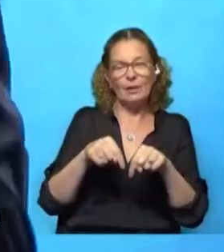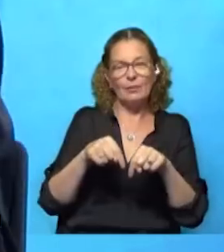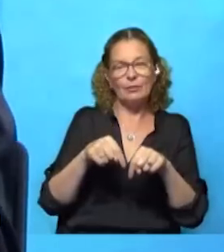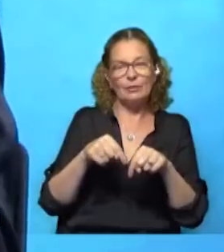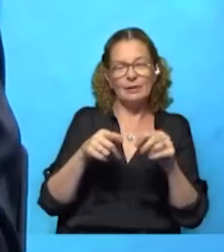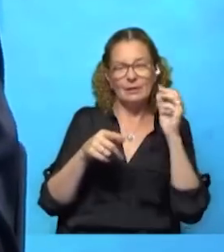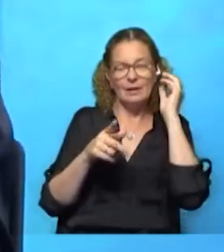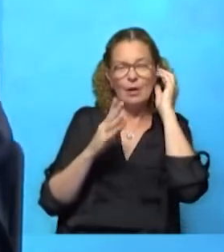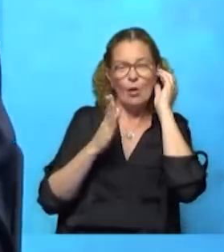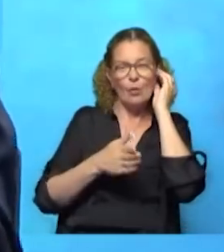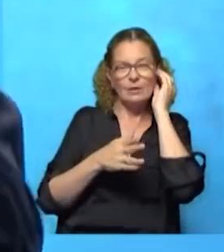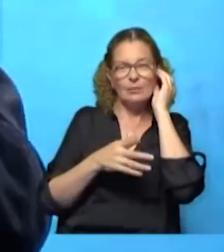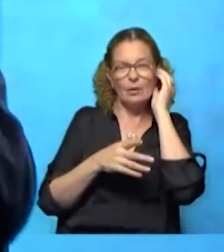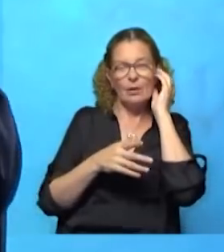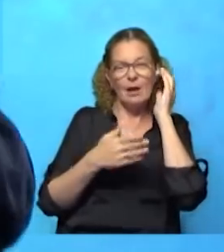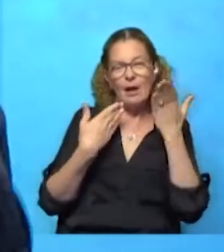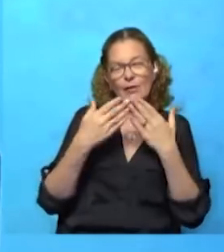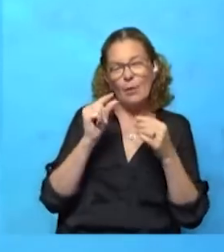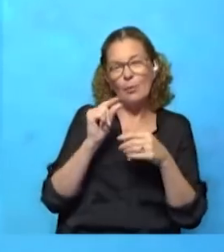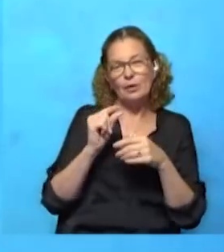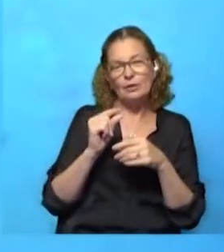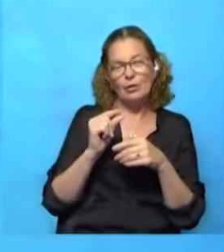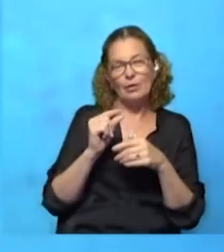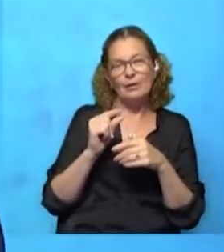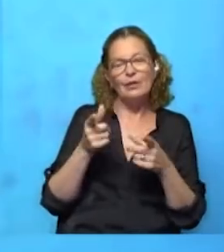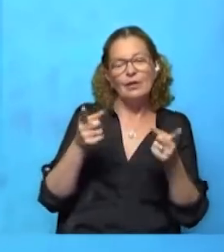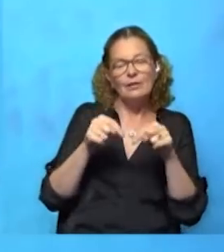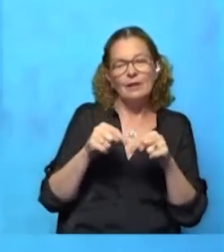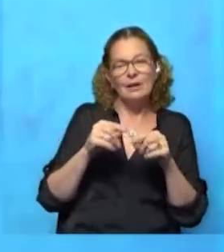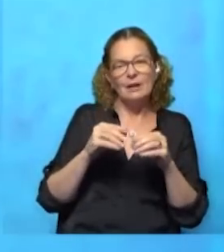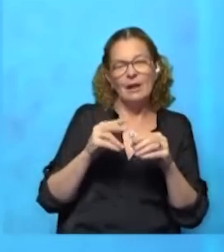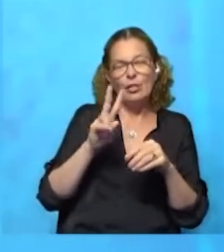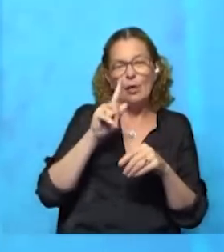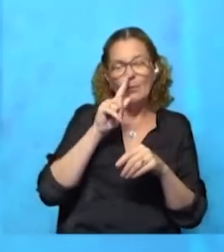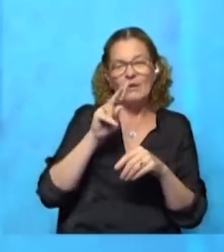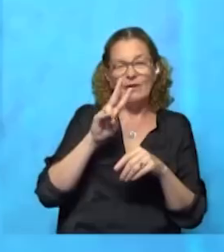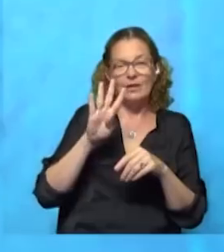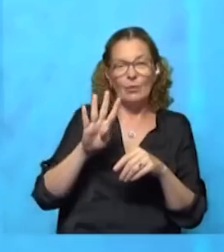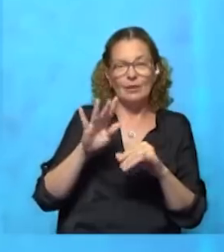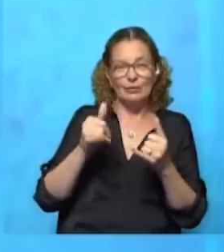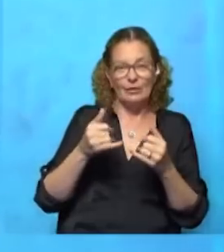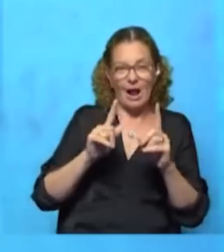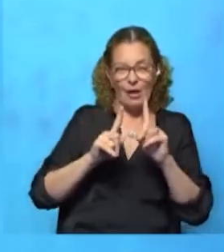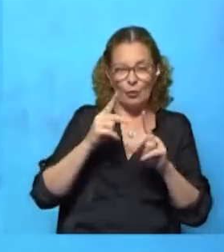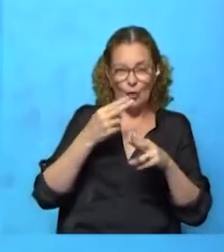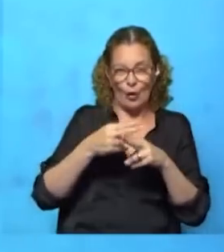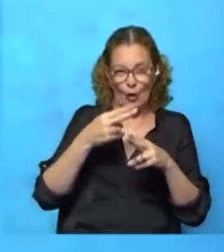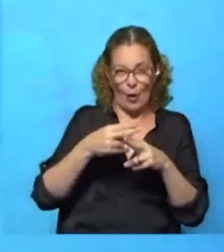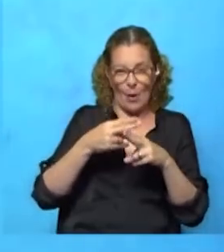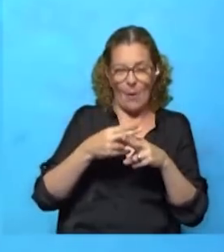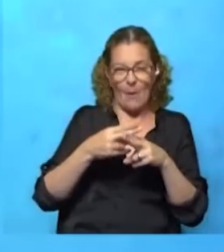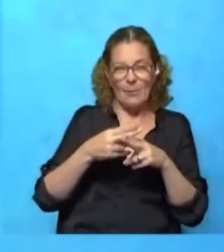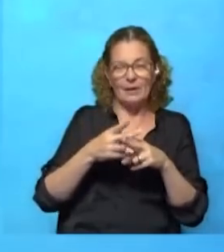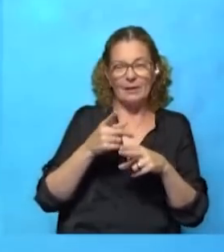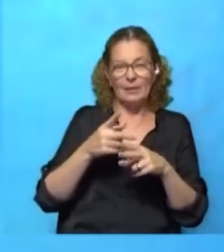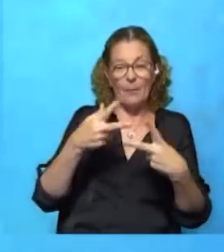nos metemos en los últimos minutos de este lado B bueno hablar un poco de lo que se viene Armando de cara del 2024 ya hay algunos nombres en